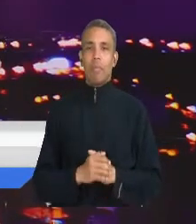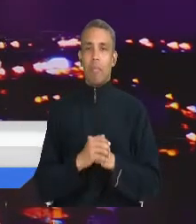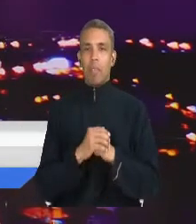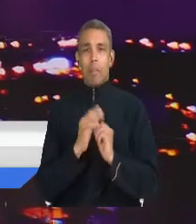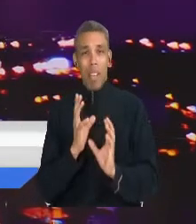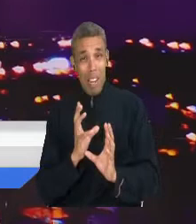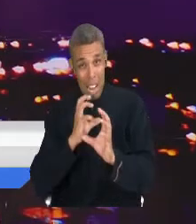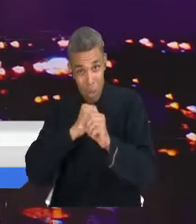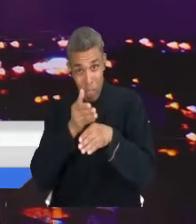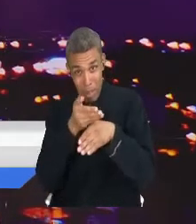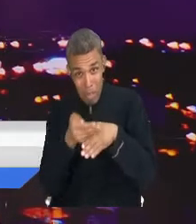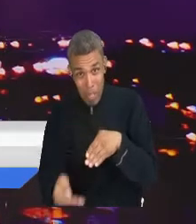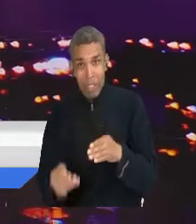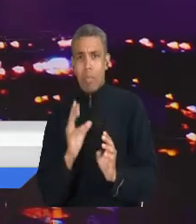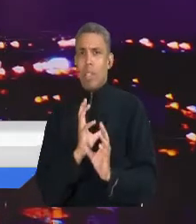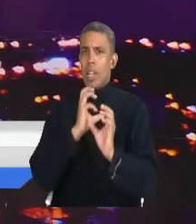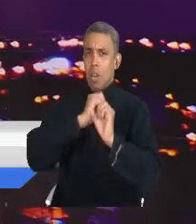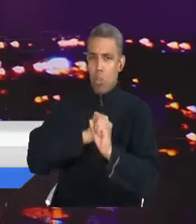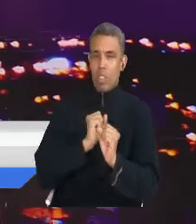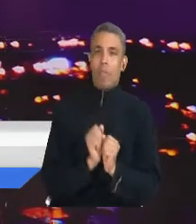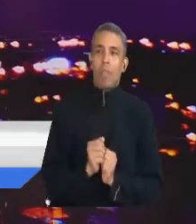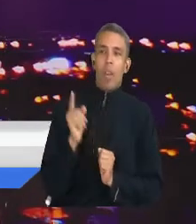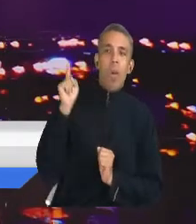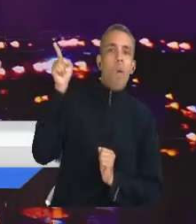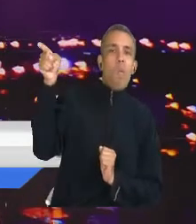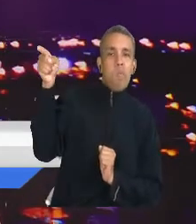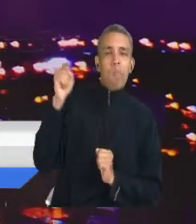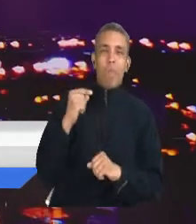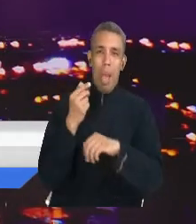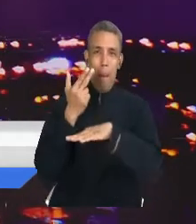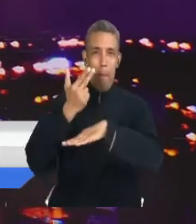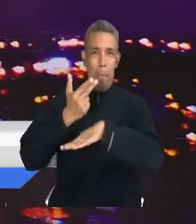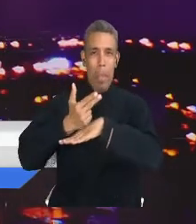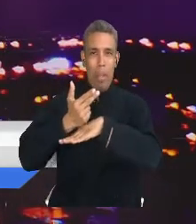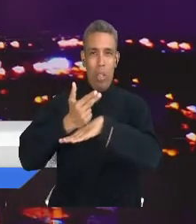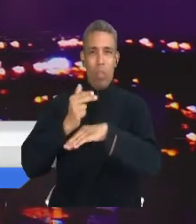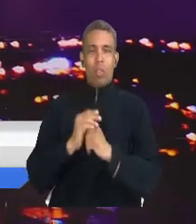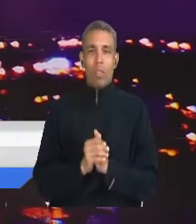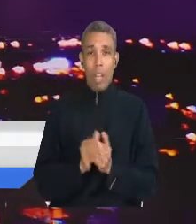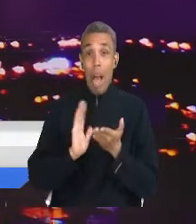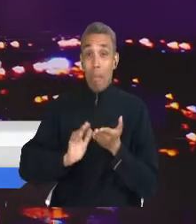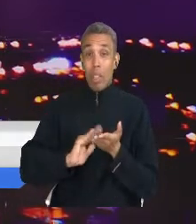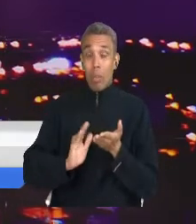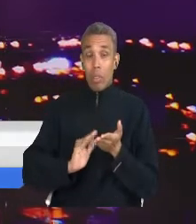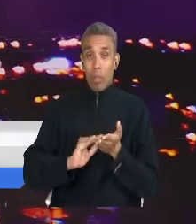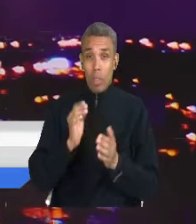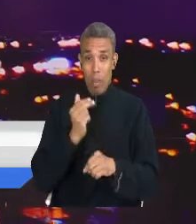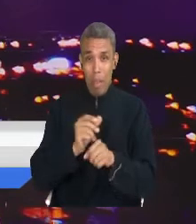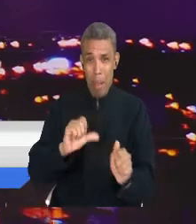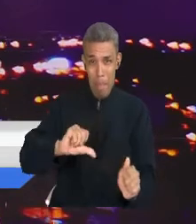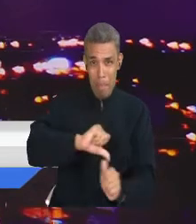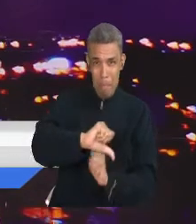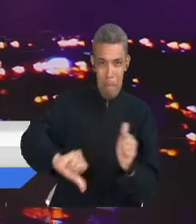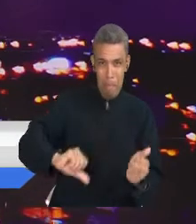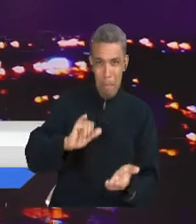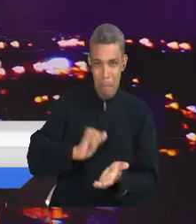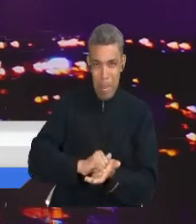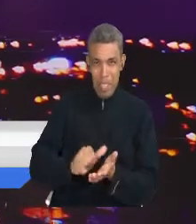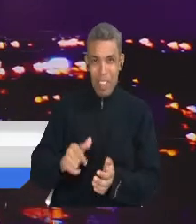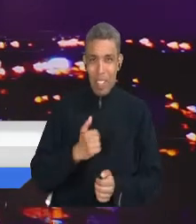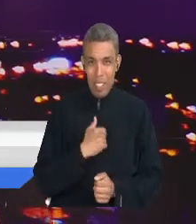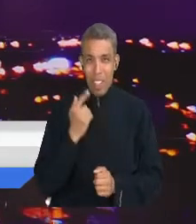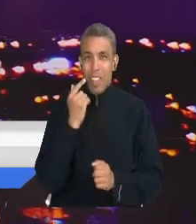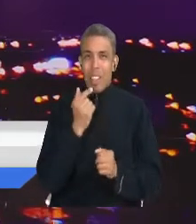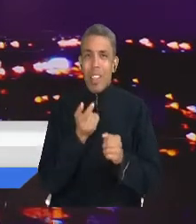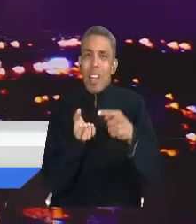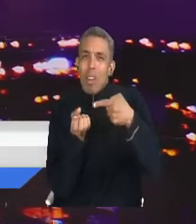es la plazoleta Cacique Pipatón. Allí van a estar nuevamente las bandas ya en la segunda ronda eliminatoria.